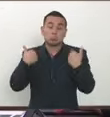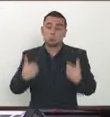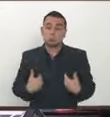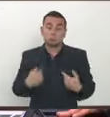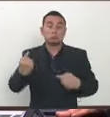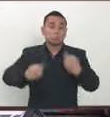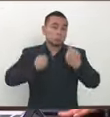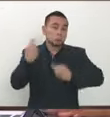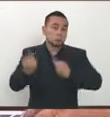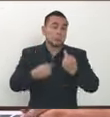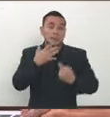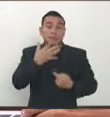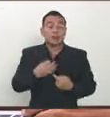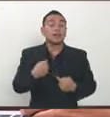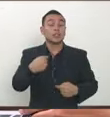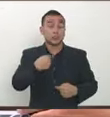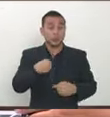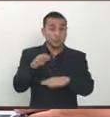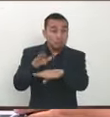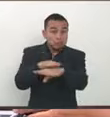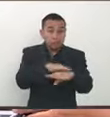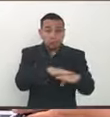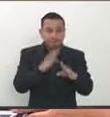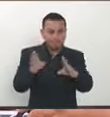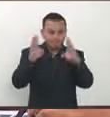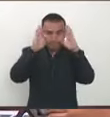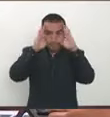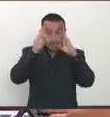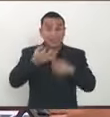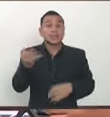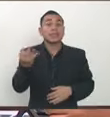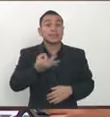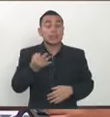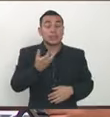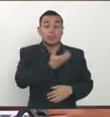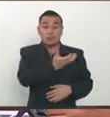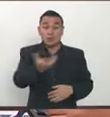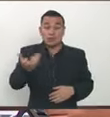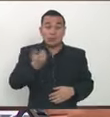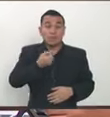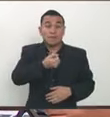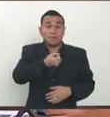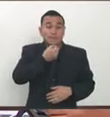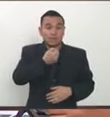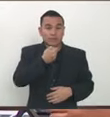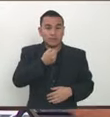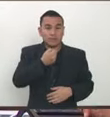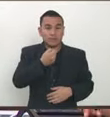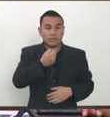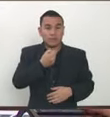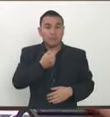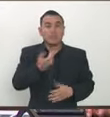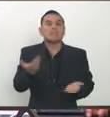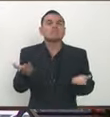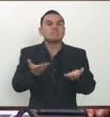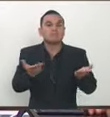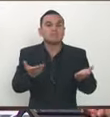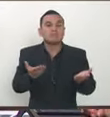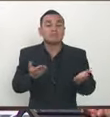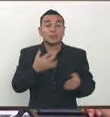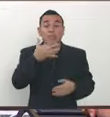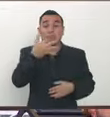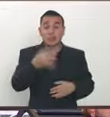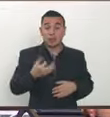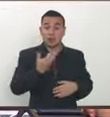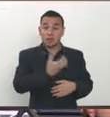pueden hacerlo, pero yo les haría el llamado a todos a que en este momento ocupemos los micrófonos que cada uno tiene. Este es un micrófono importante y lo ocupamos para eso, pero